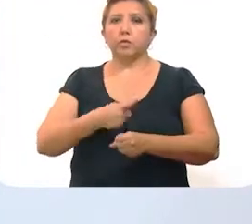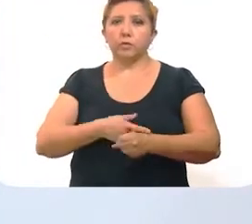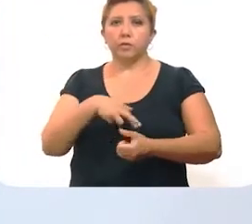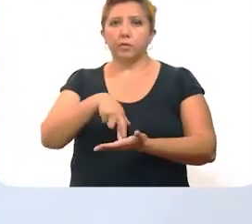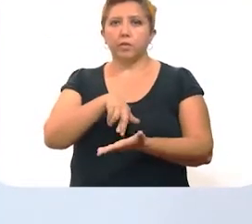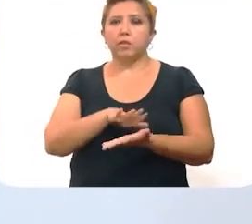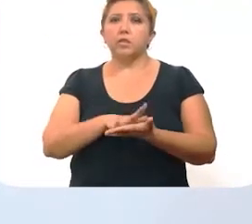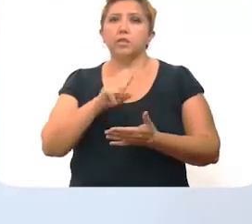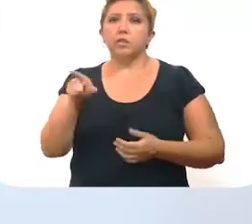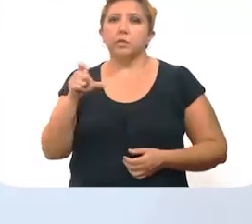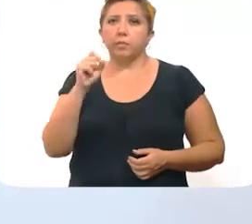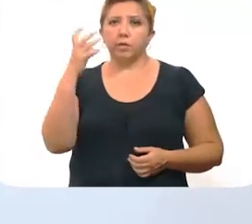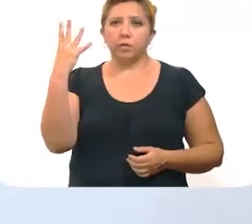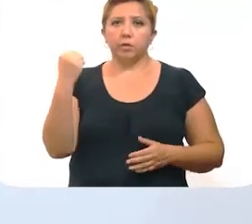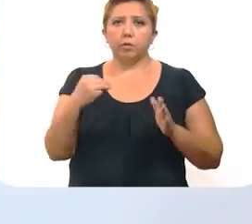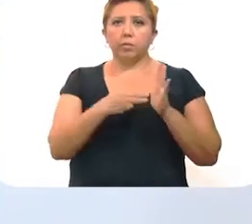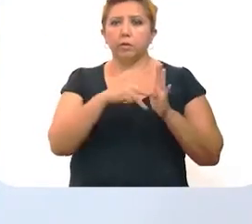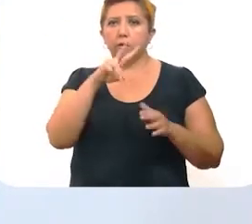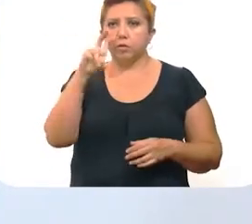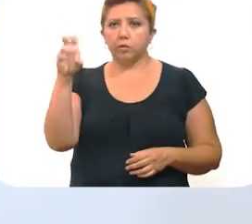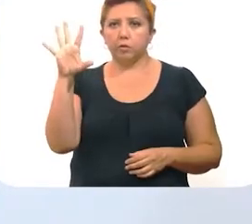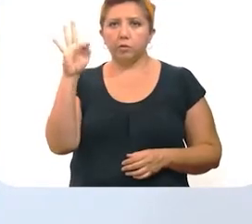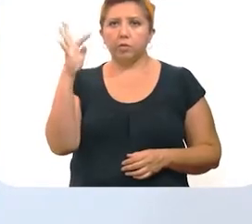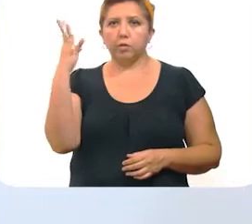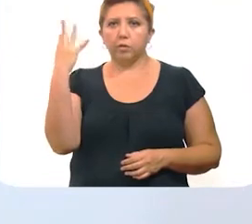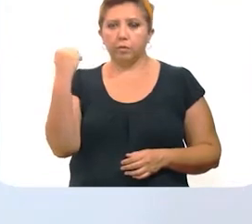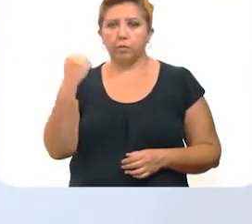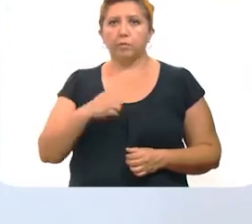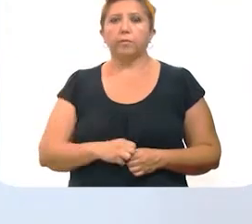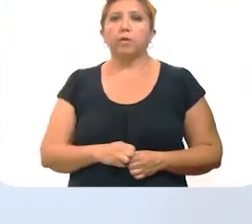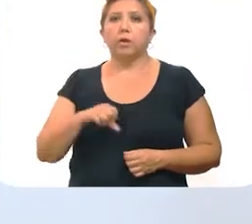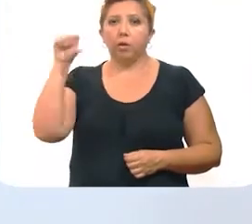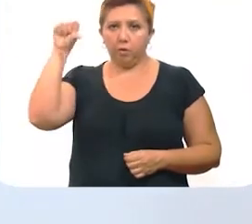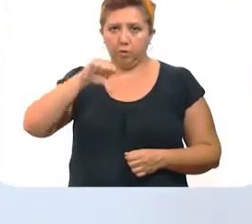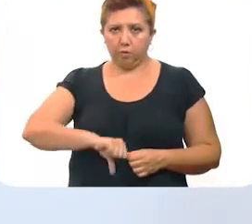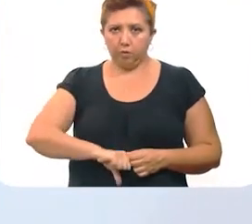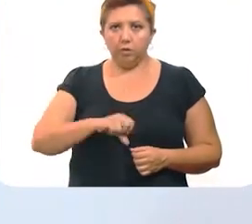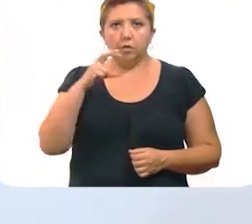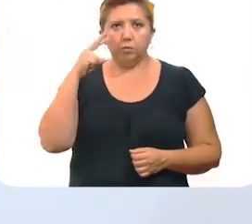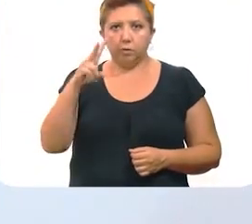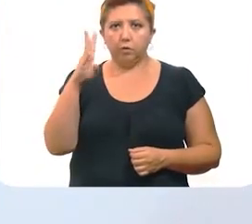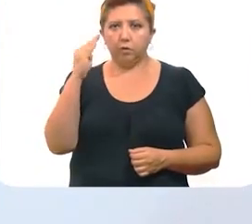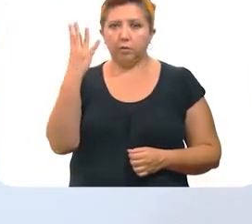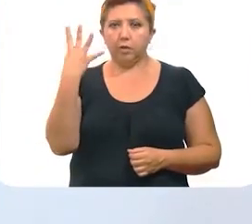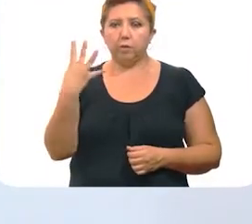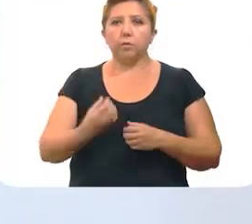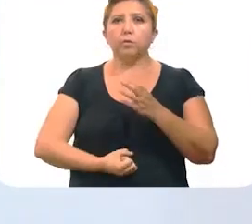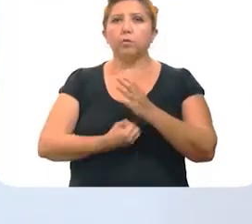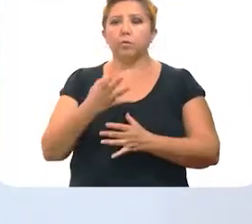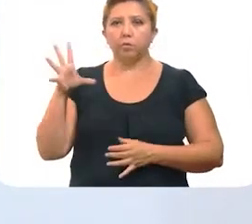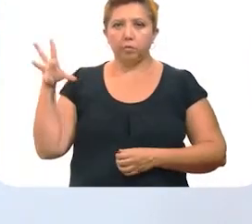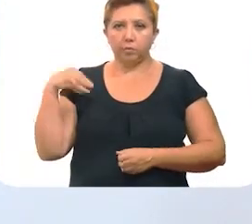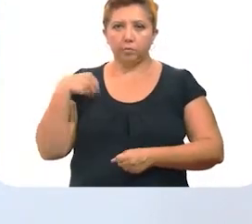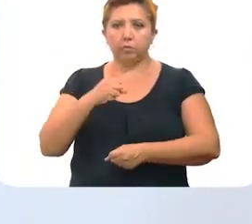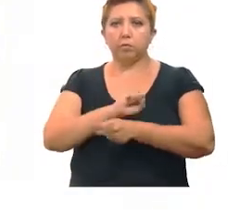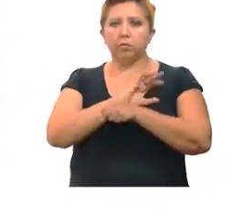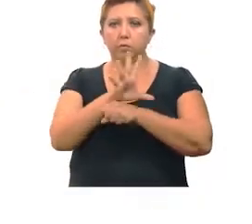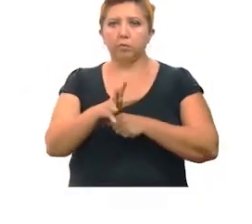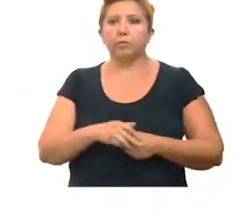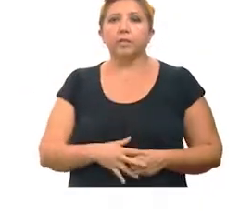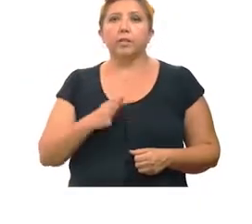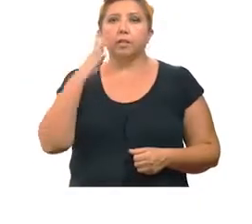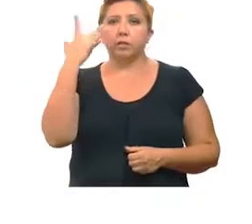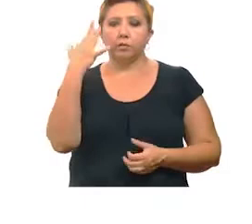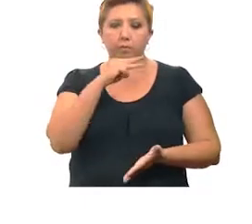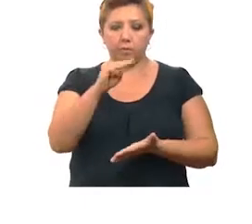contagios registrados, que son 29.249. Hoy se detectaron 94 nuevos contagios de coronavirus,